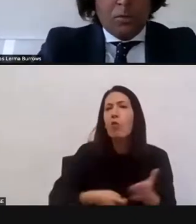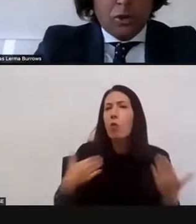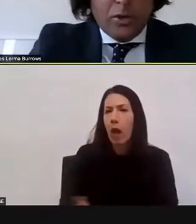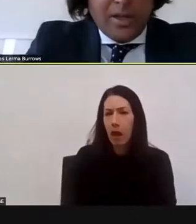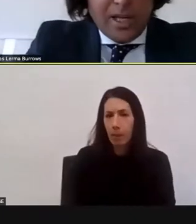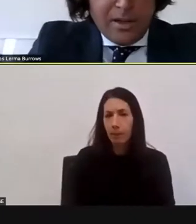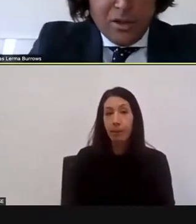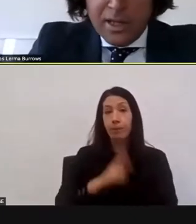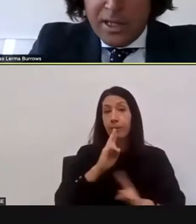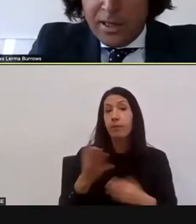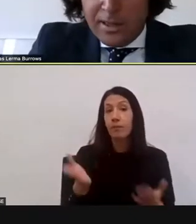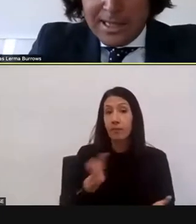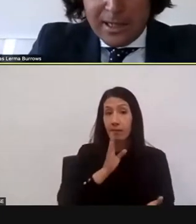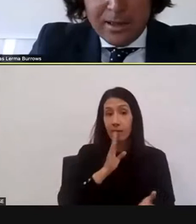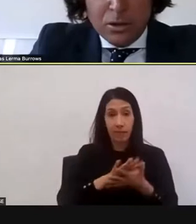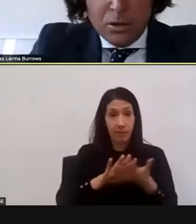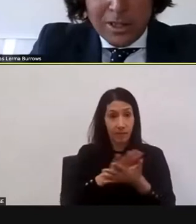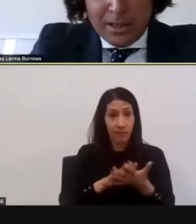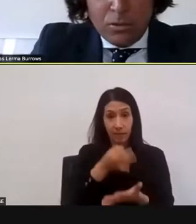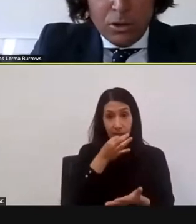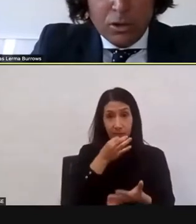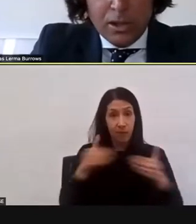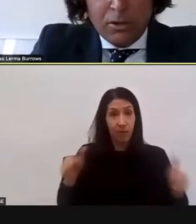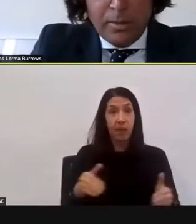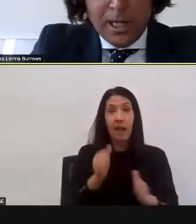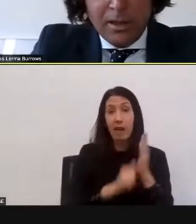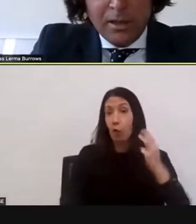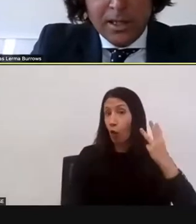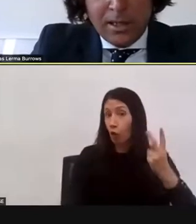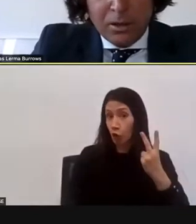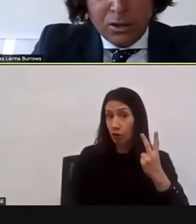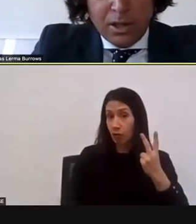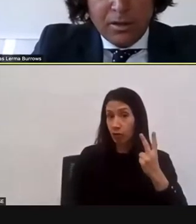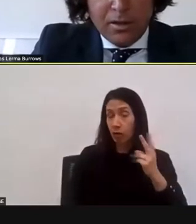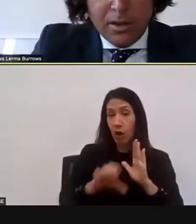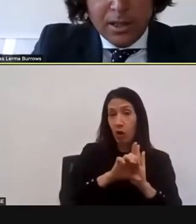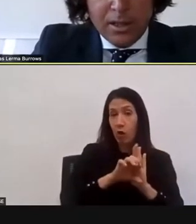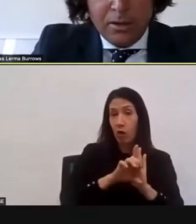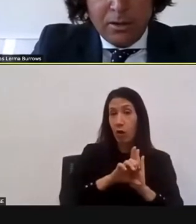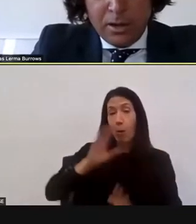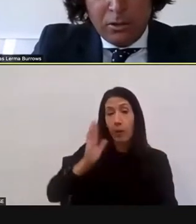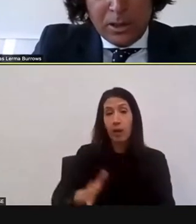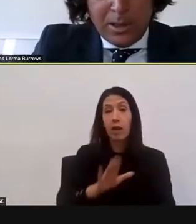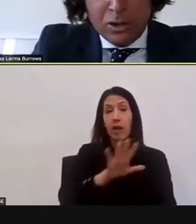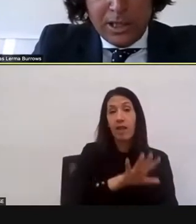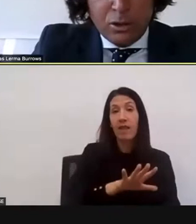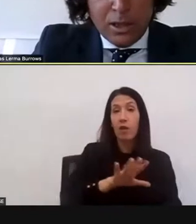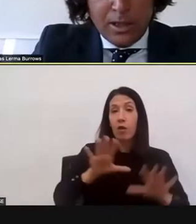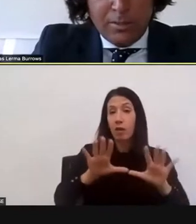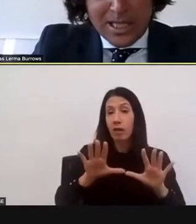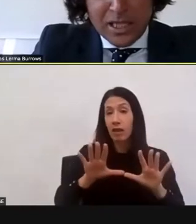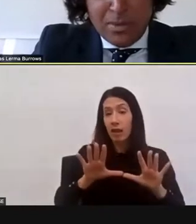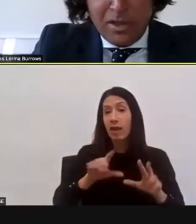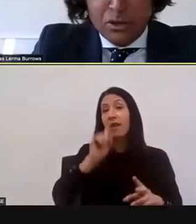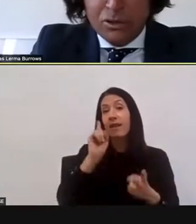Bueno, pues como decía al inicio de la charla, son 2 artículos en el Código Penal, que es el 510 en ese sentido, y luego también los delitos